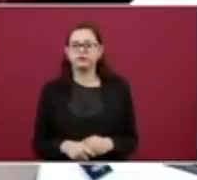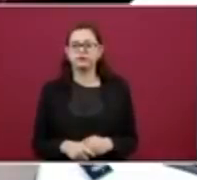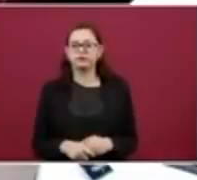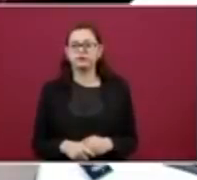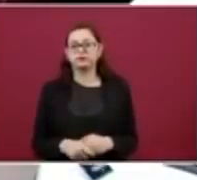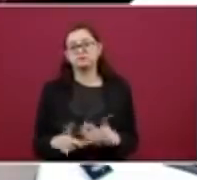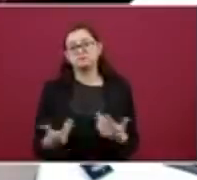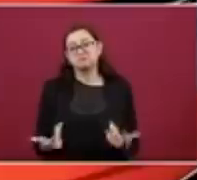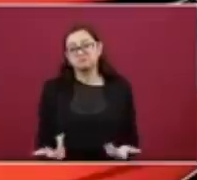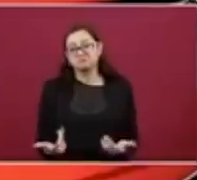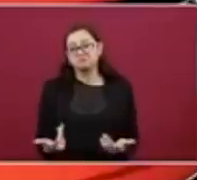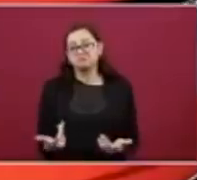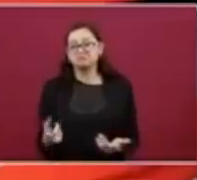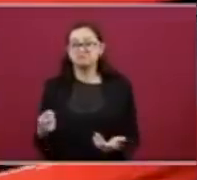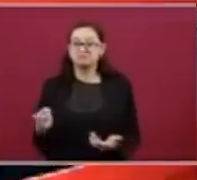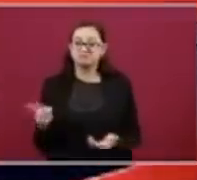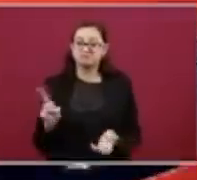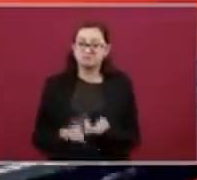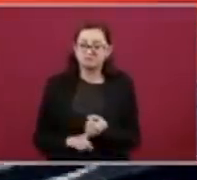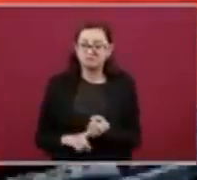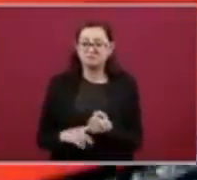ilícitos se,